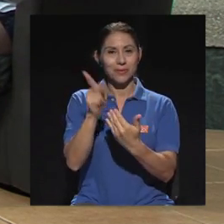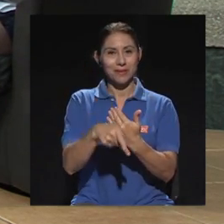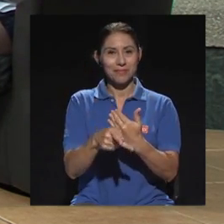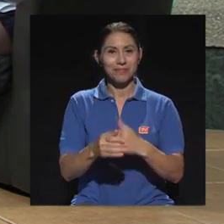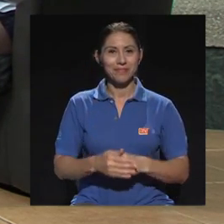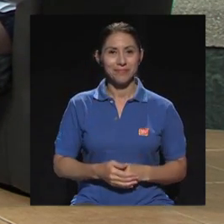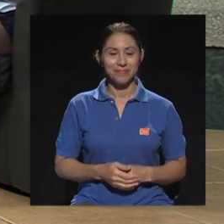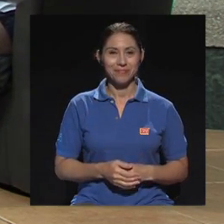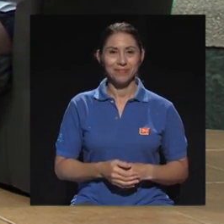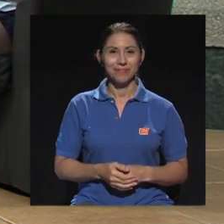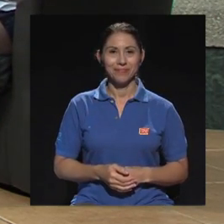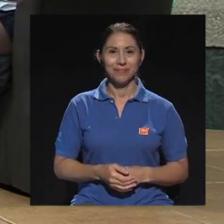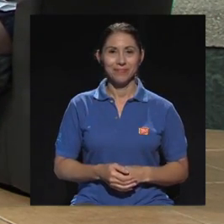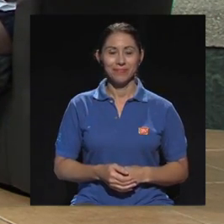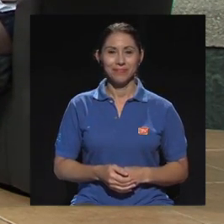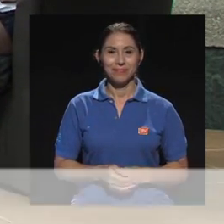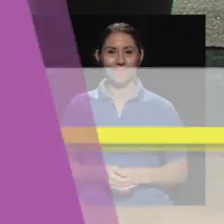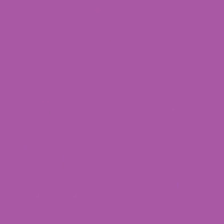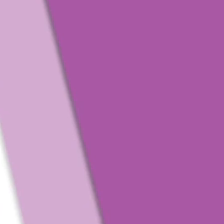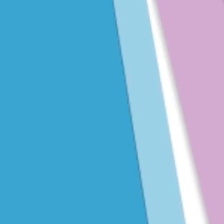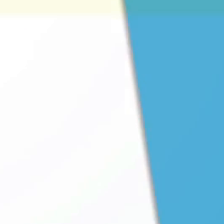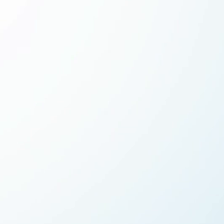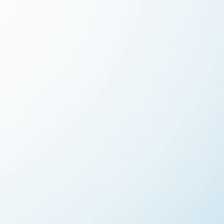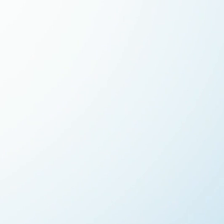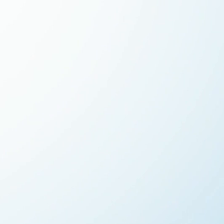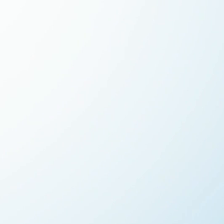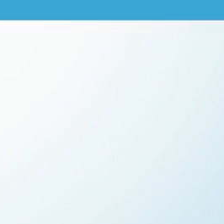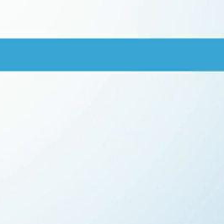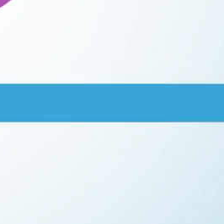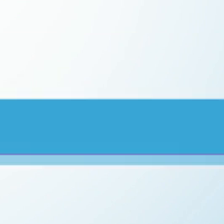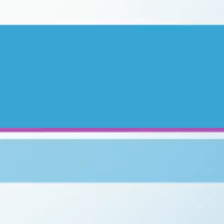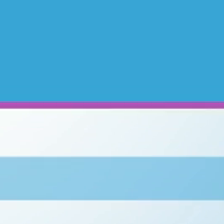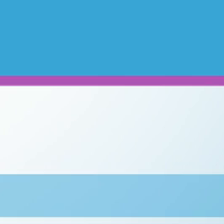este tema. Perfecto. Que está muy interesante.